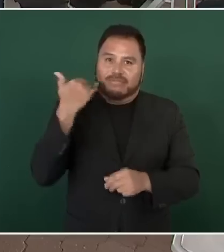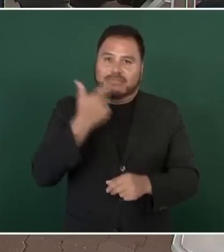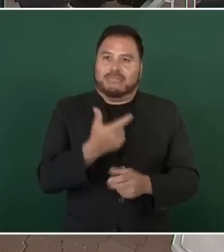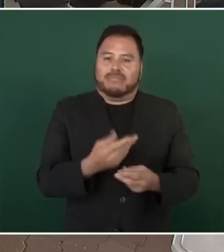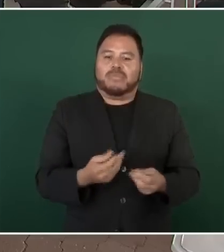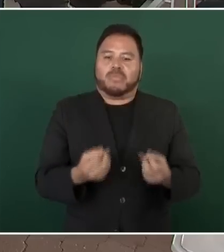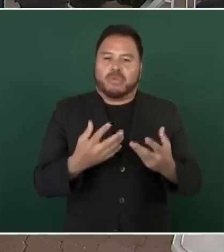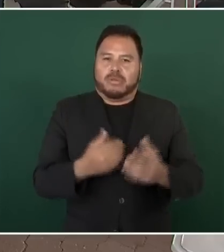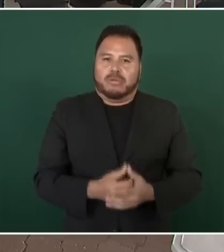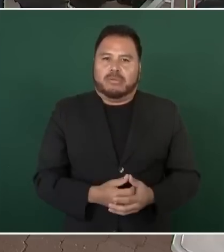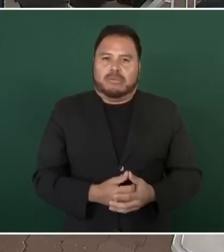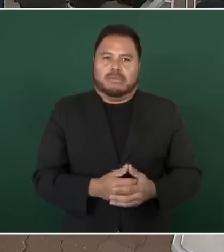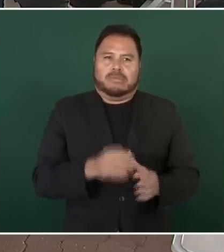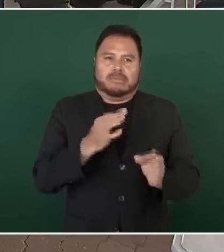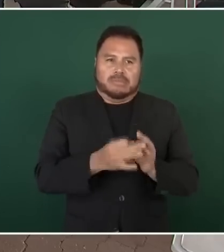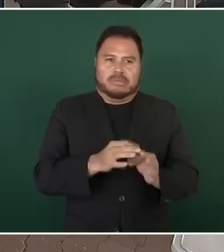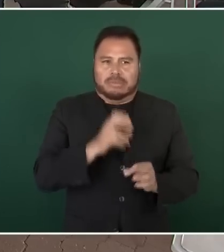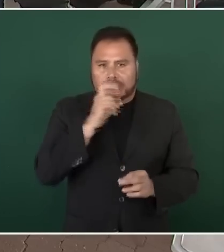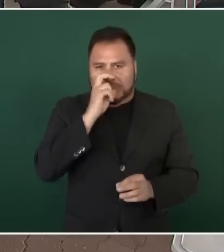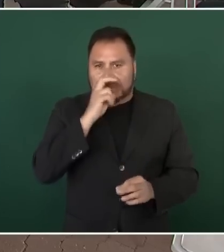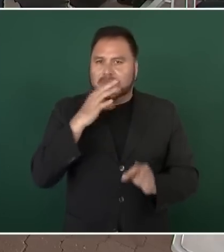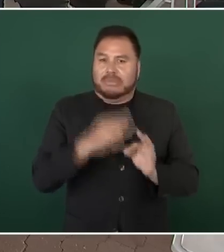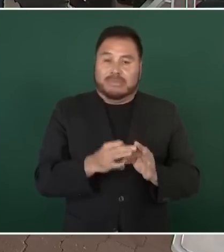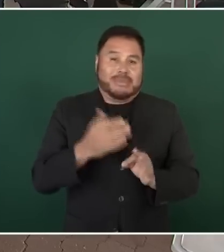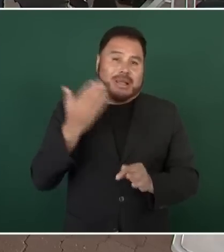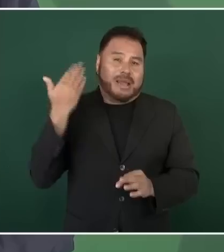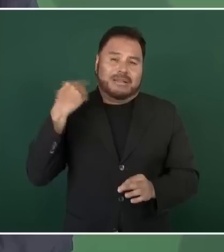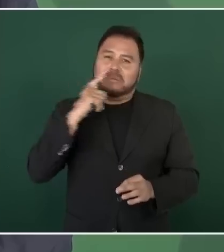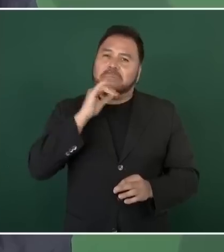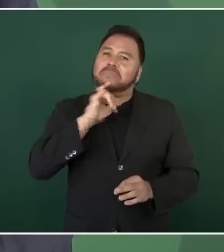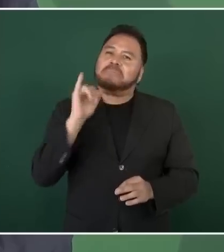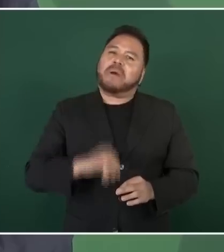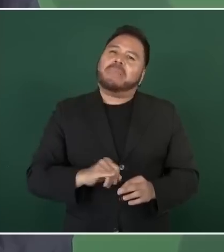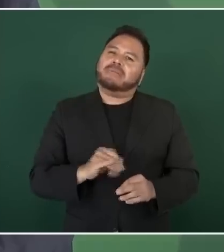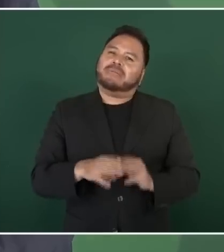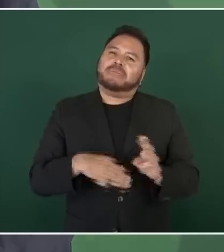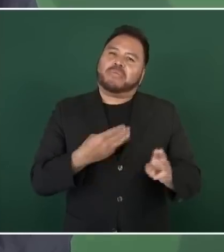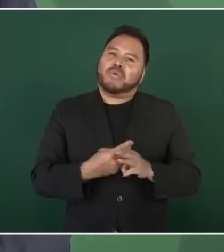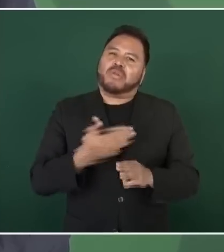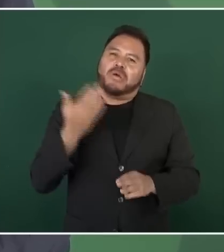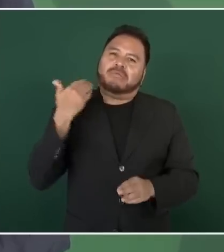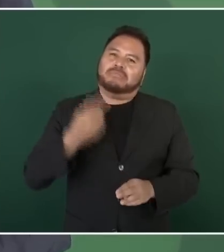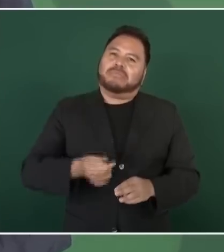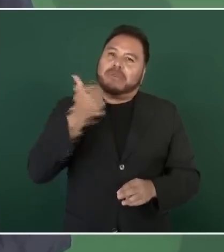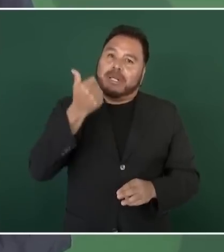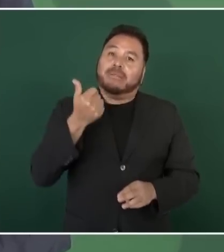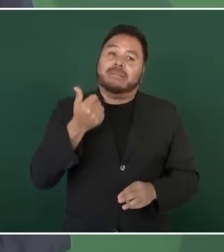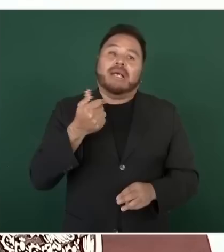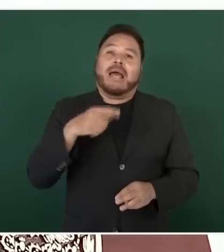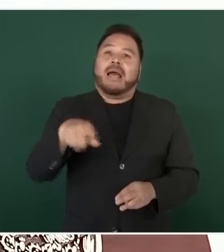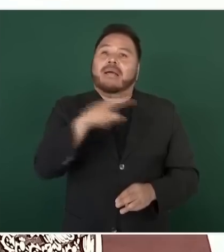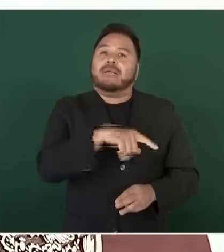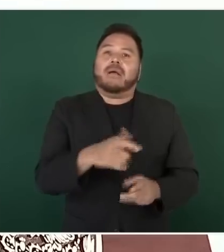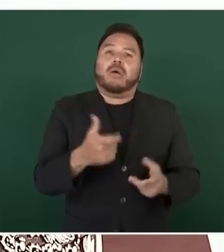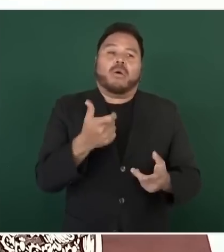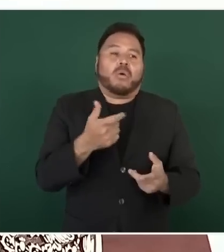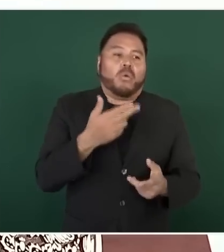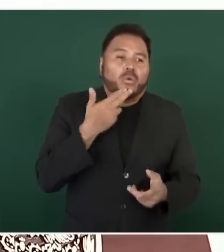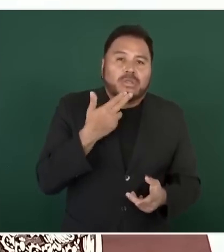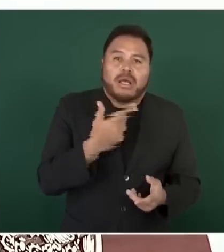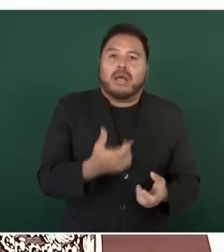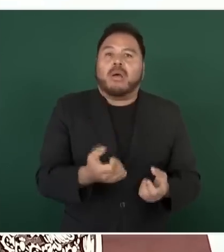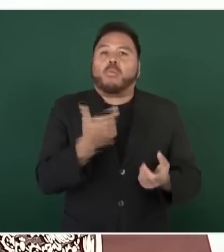en forma rigurosa como ninguna otra en el mundo. Se auditó lo que